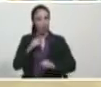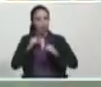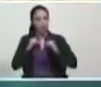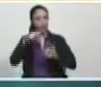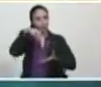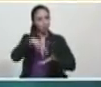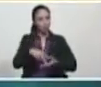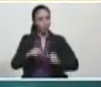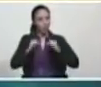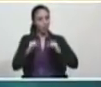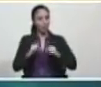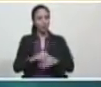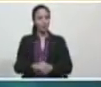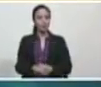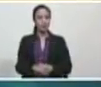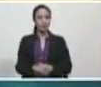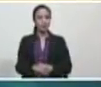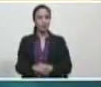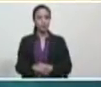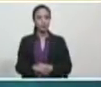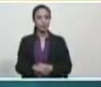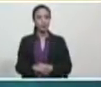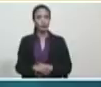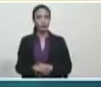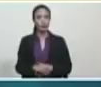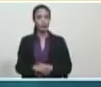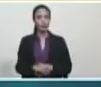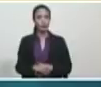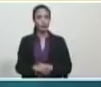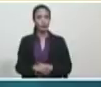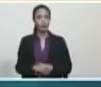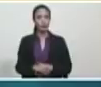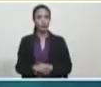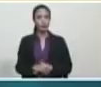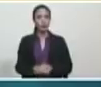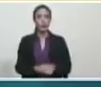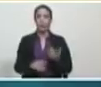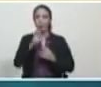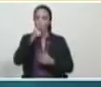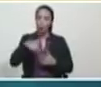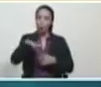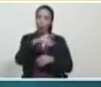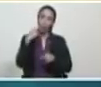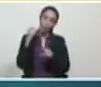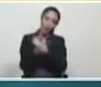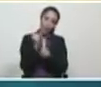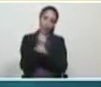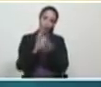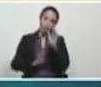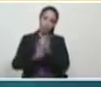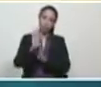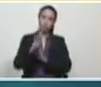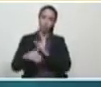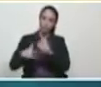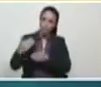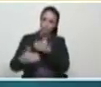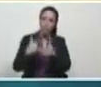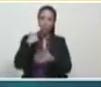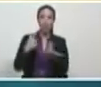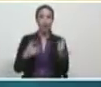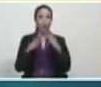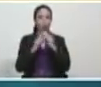comandante, con nuestro gobierno bolivariano, con nuestro pueblo y con todo el trabajo que tengamos que hacer para continuar